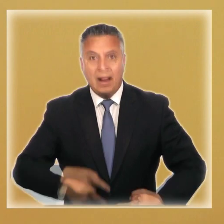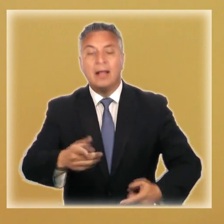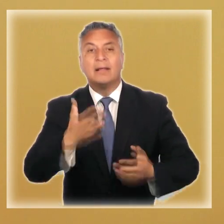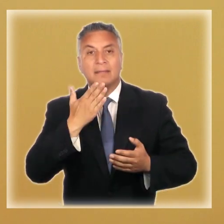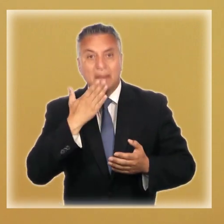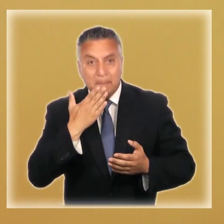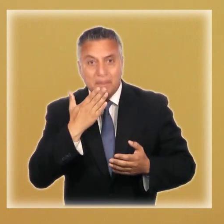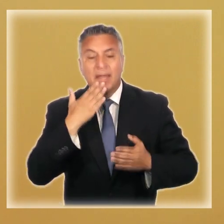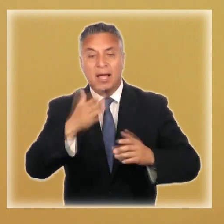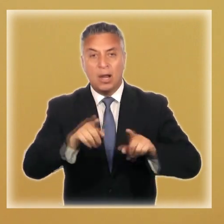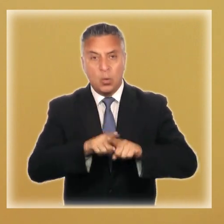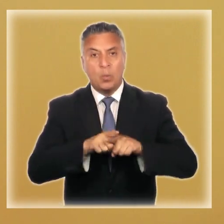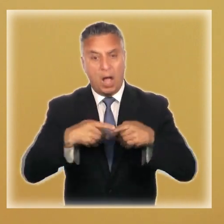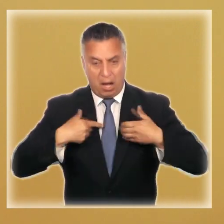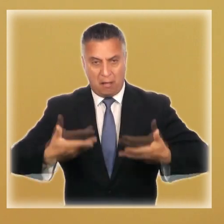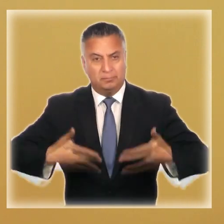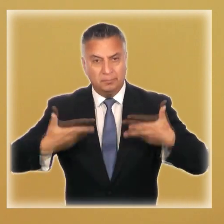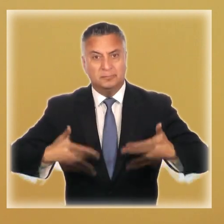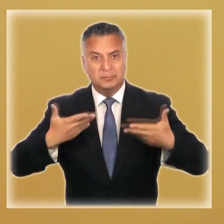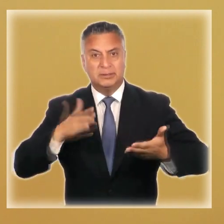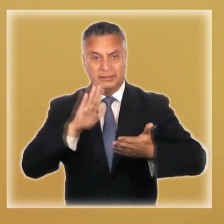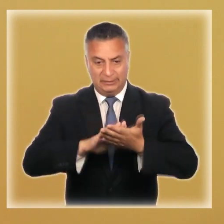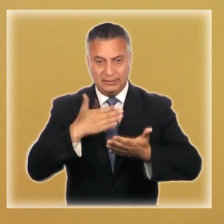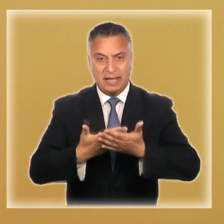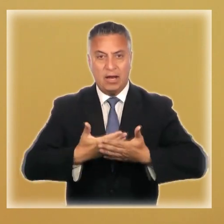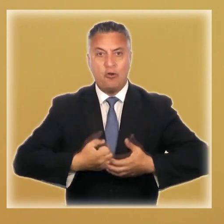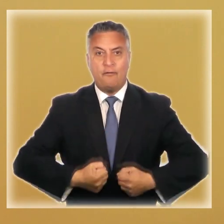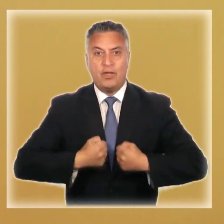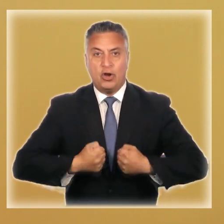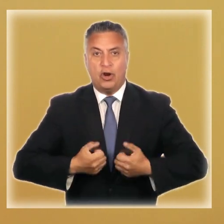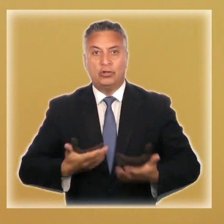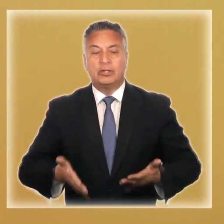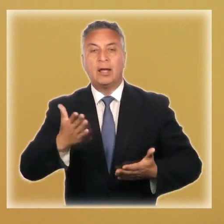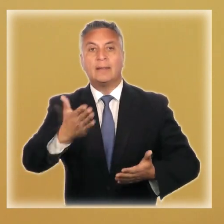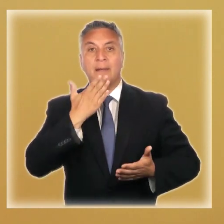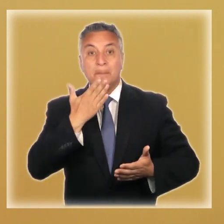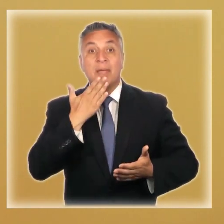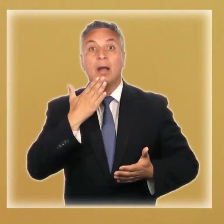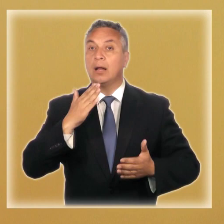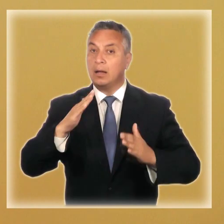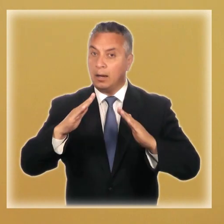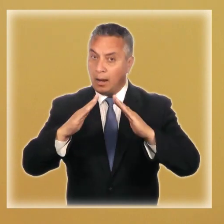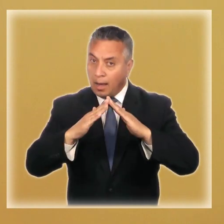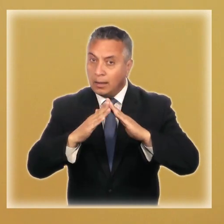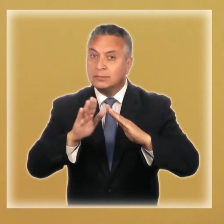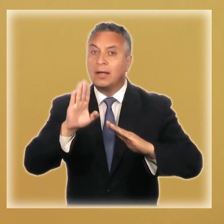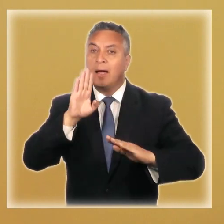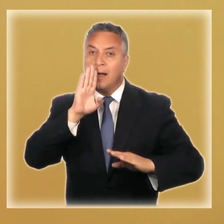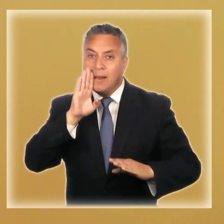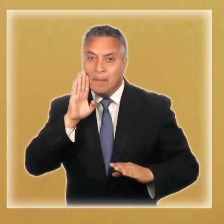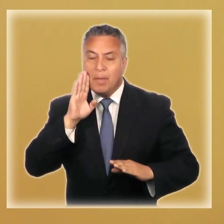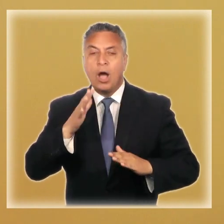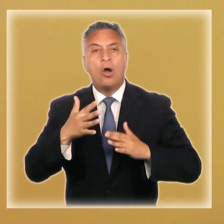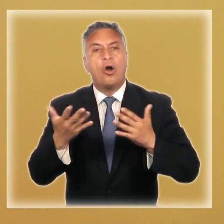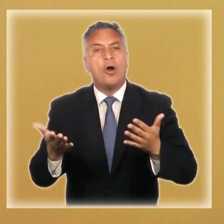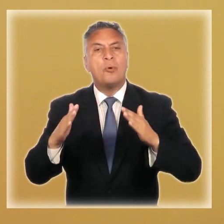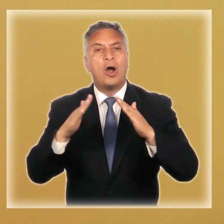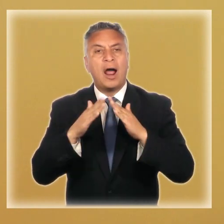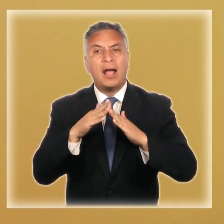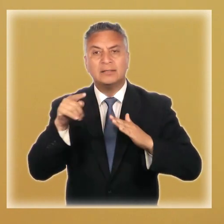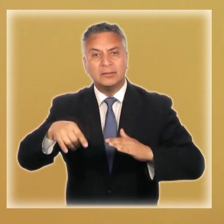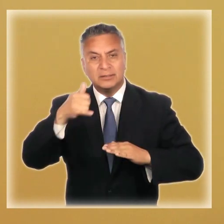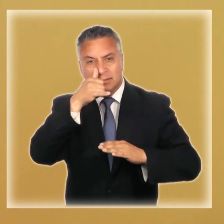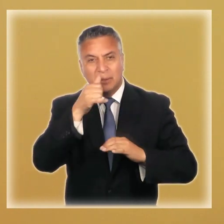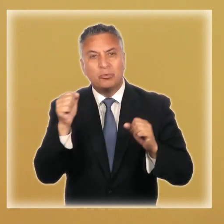ayudar también al estado anímico, a mantenernos sanos y vigorosos, también una higiene de la casa. ¿Cómo higienizamos la casa en estos